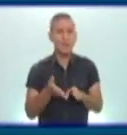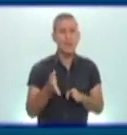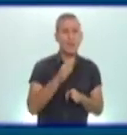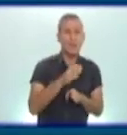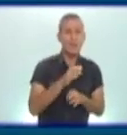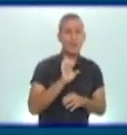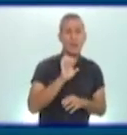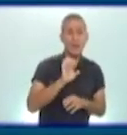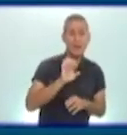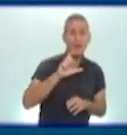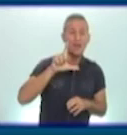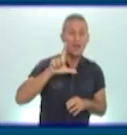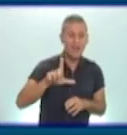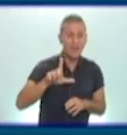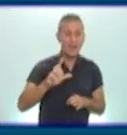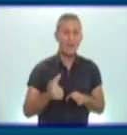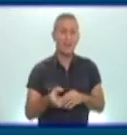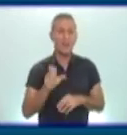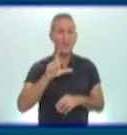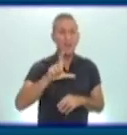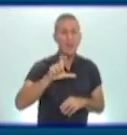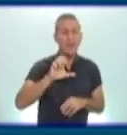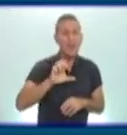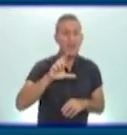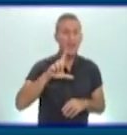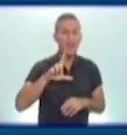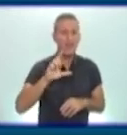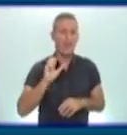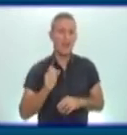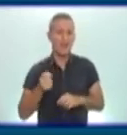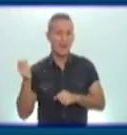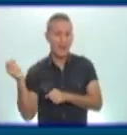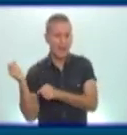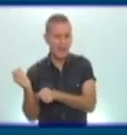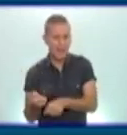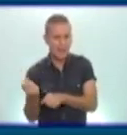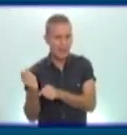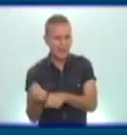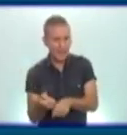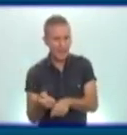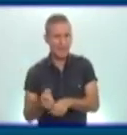agua, el águila, el aula, el hacha. En este caso,